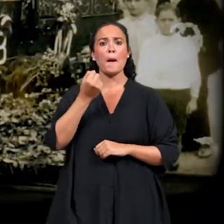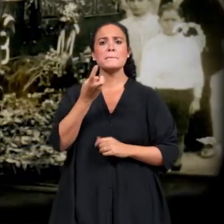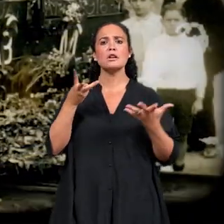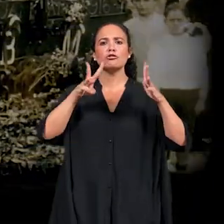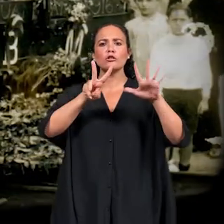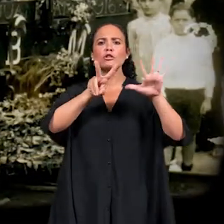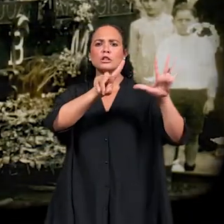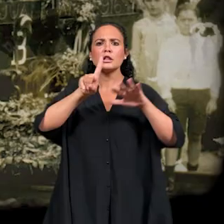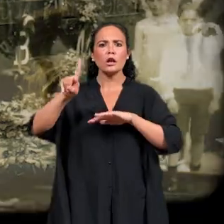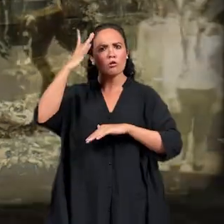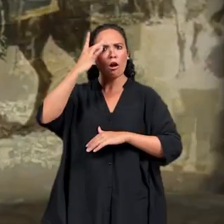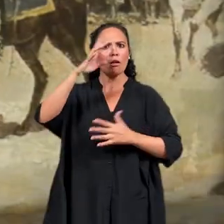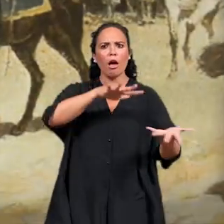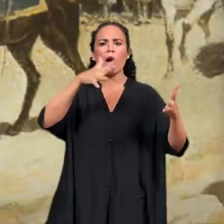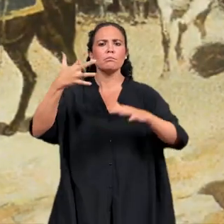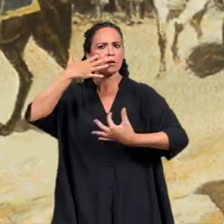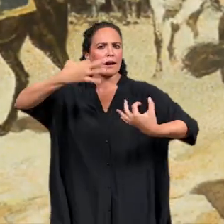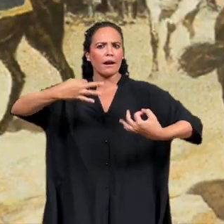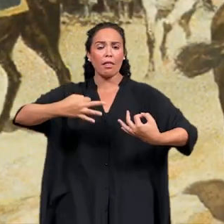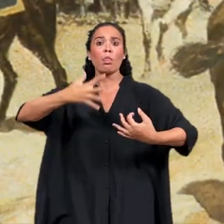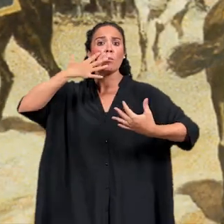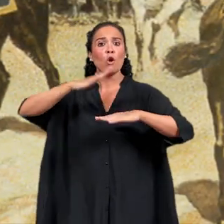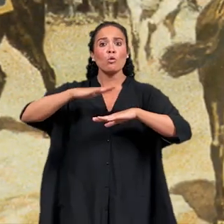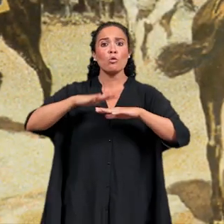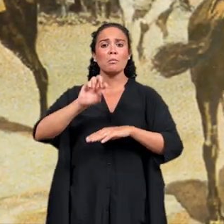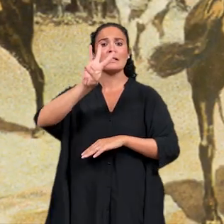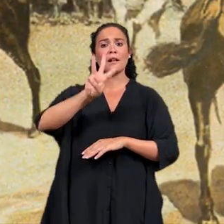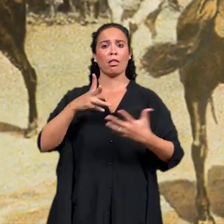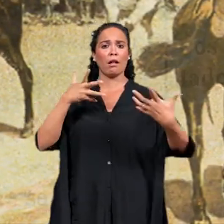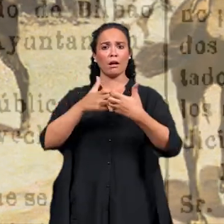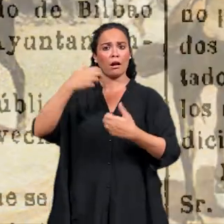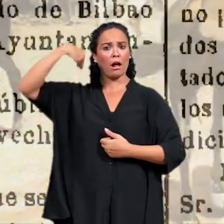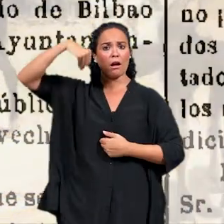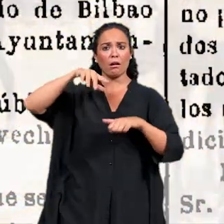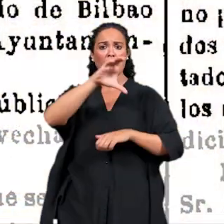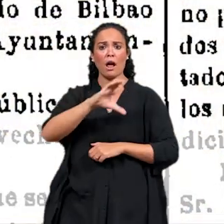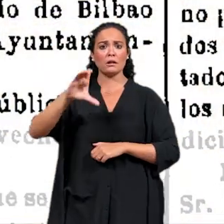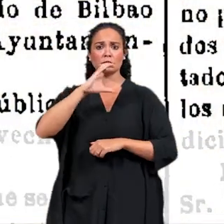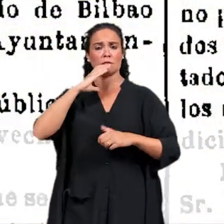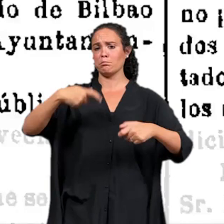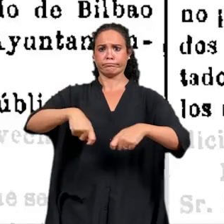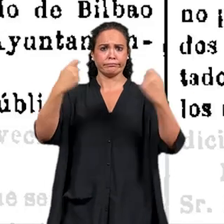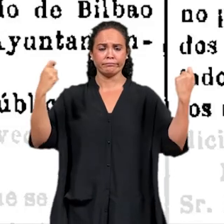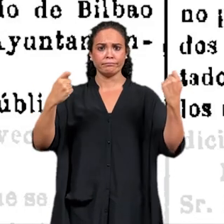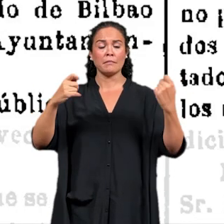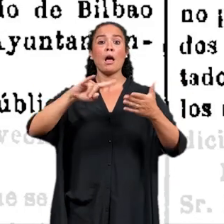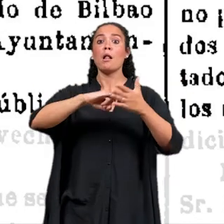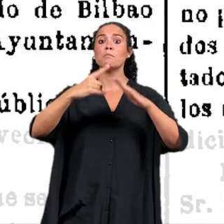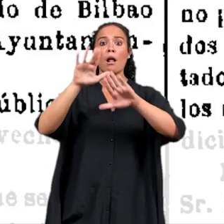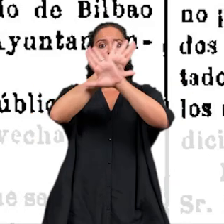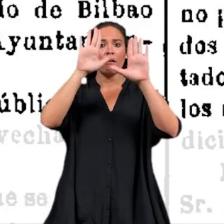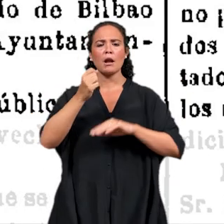en 1871, frustrada por el estallido de la Tercera Guerra Carlista. El plan se hizo posible cuando,